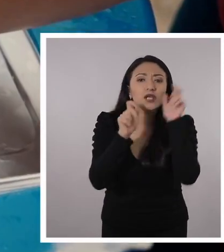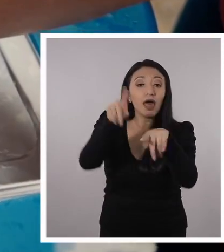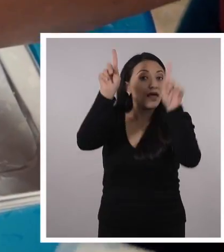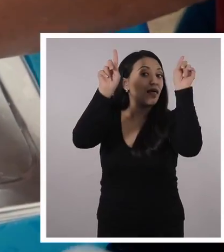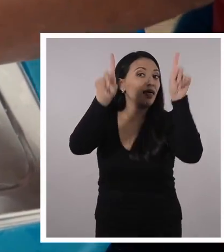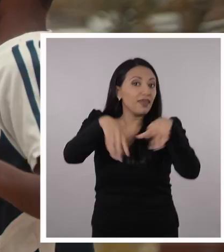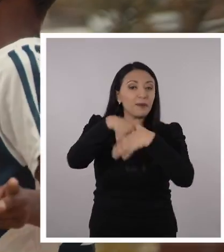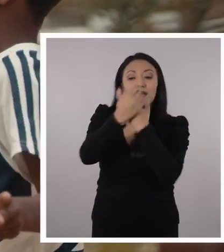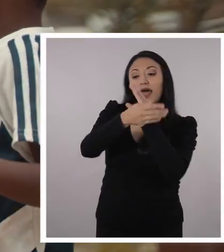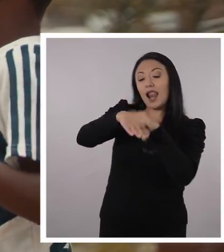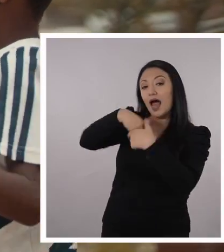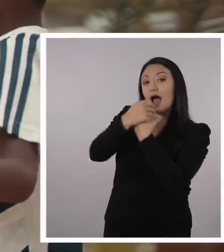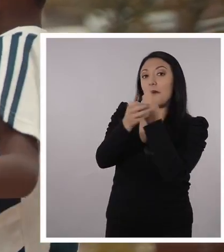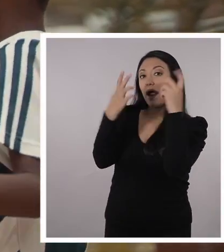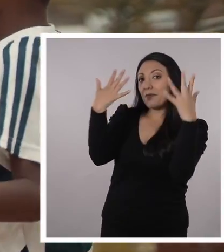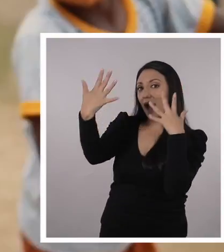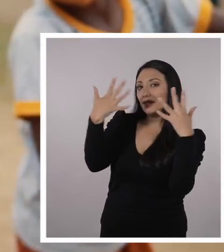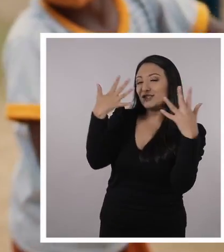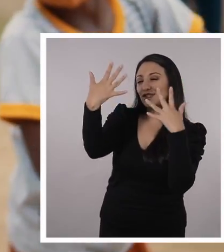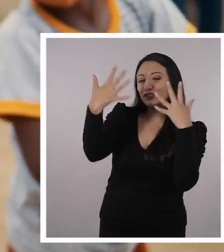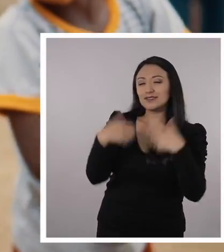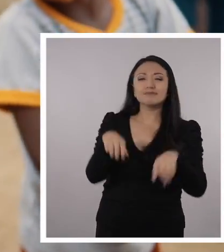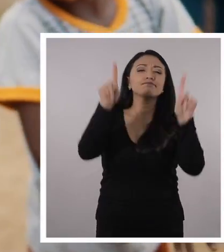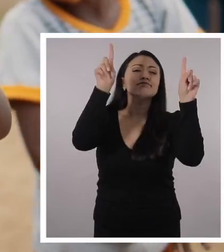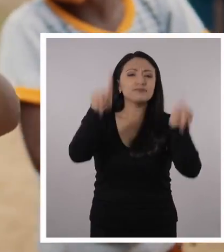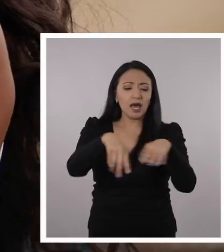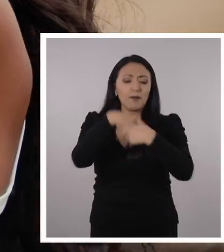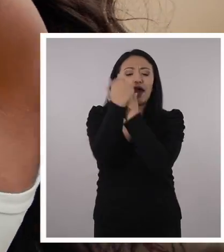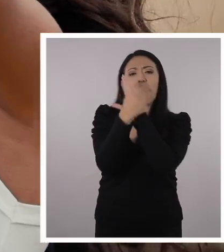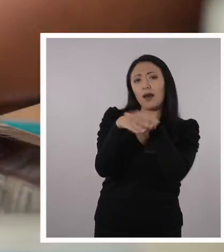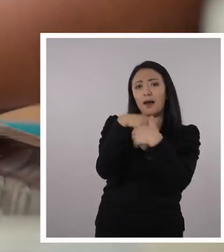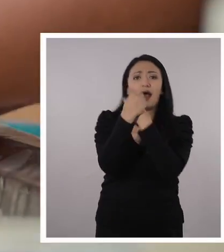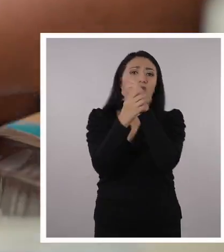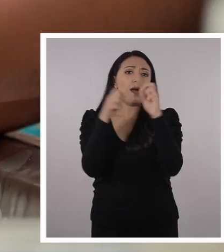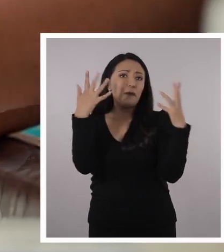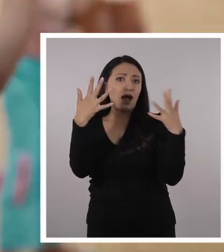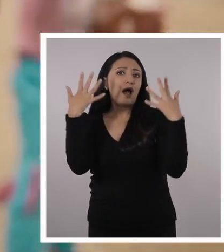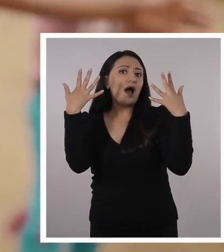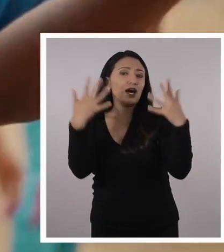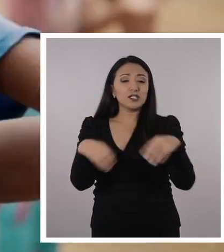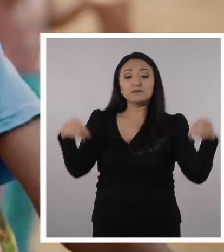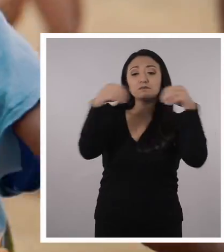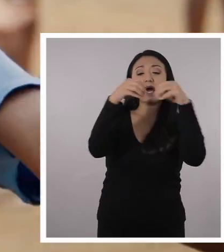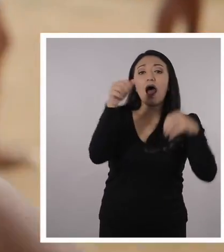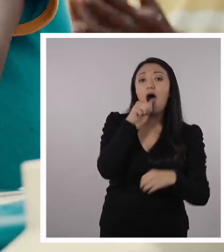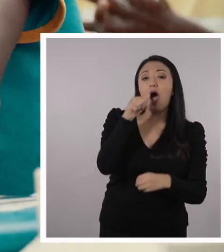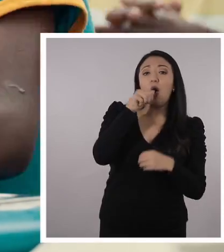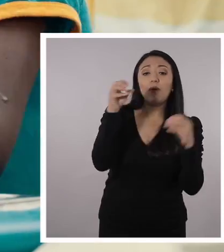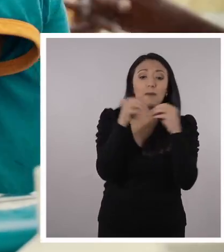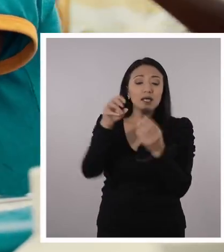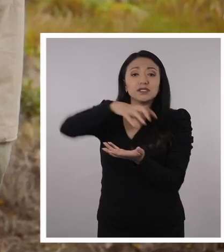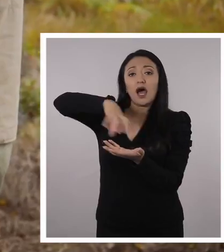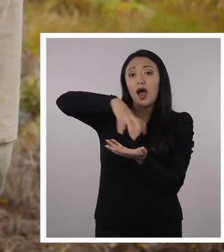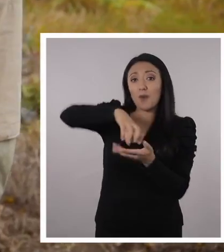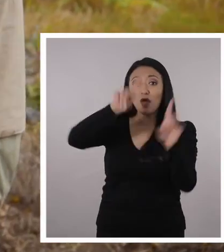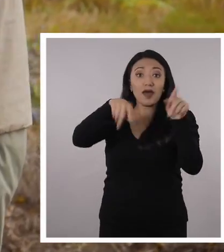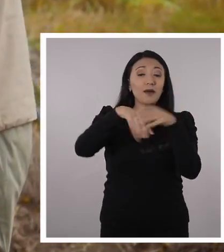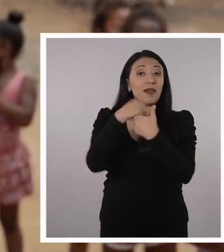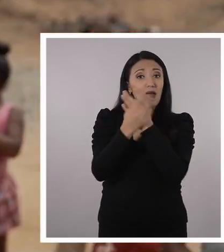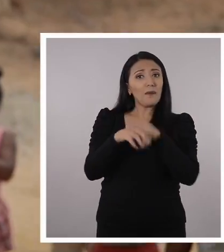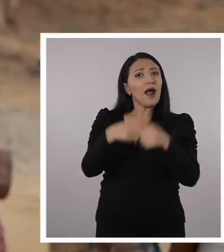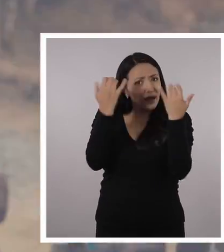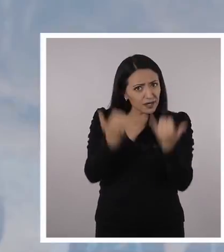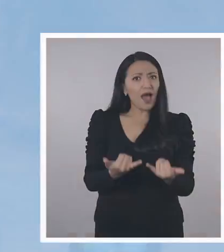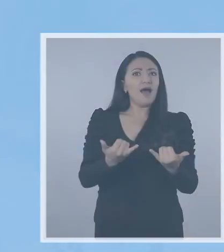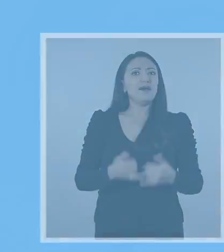chiquito escuchando. Lava, lávate las manos. Lávate las manos. Con agua y jabón nos